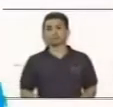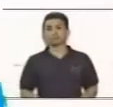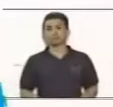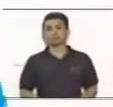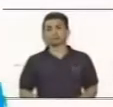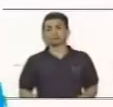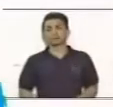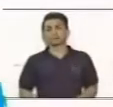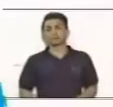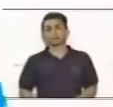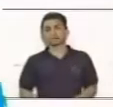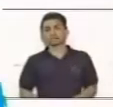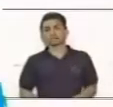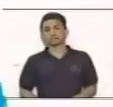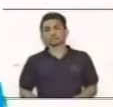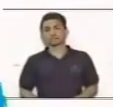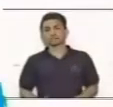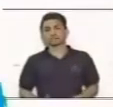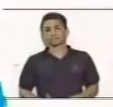Trinomio,